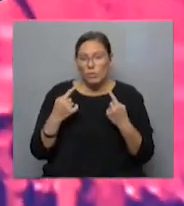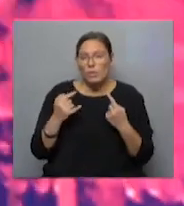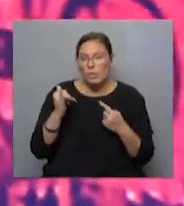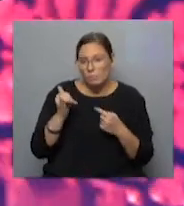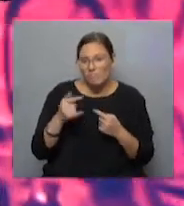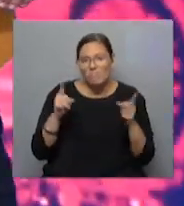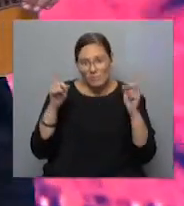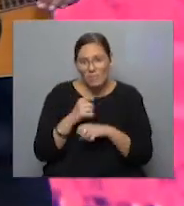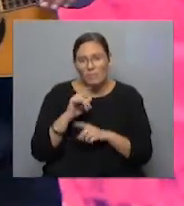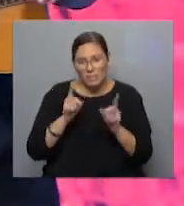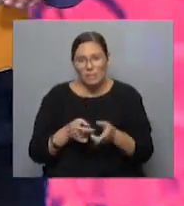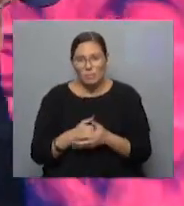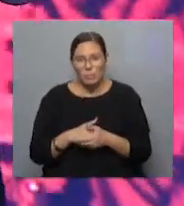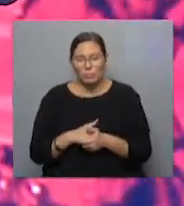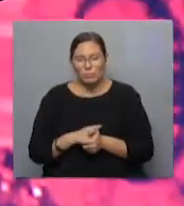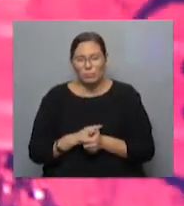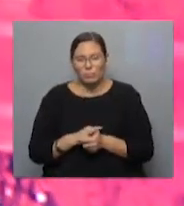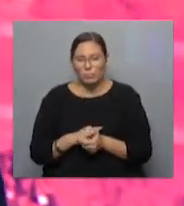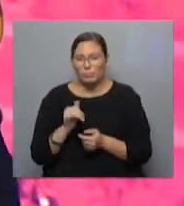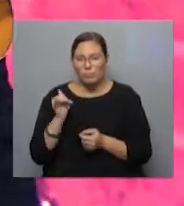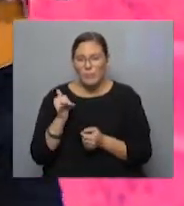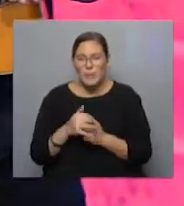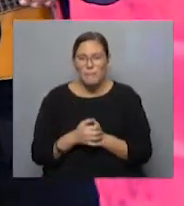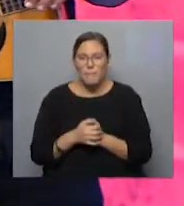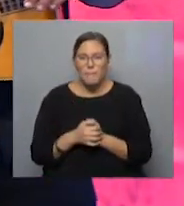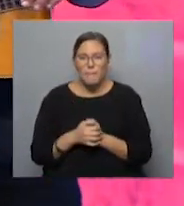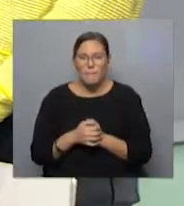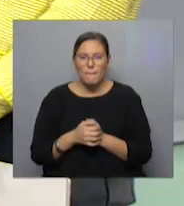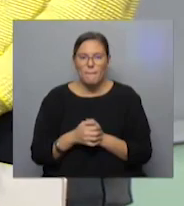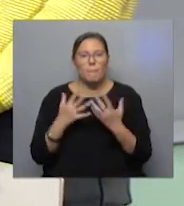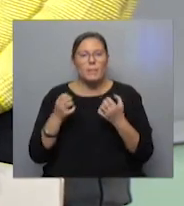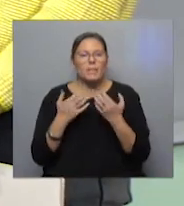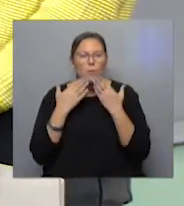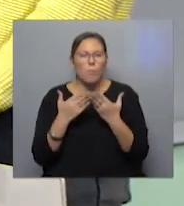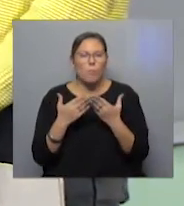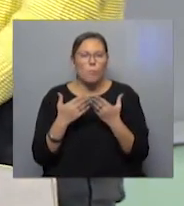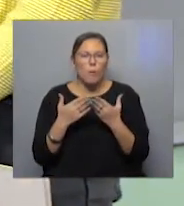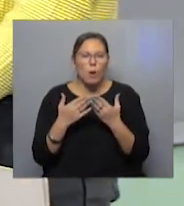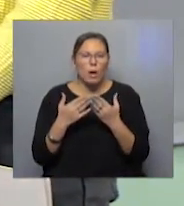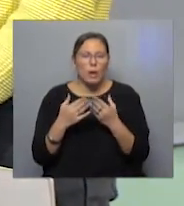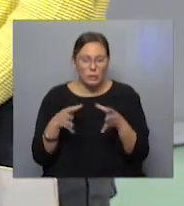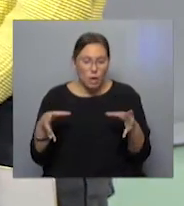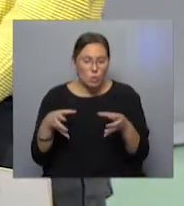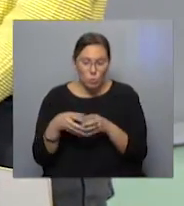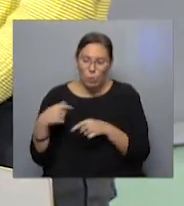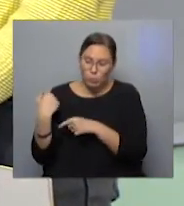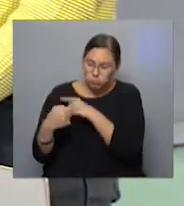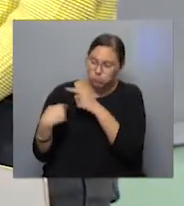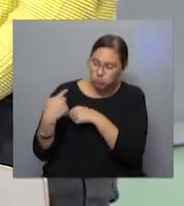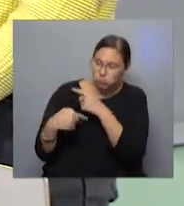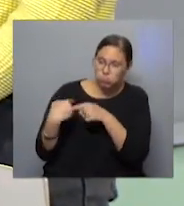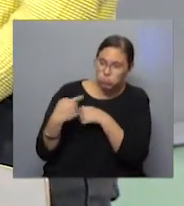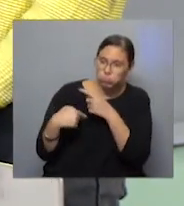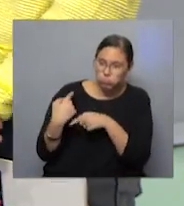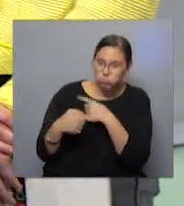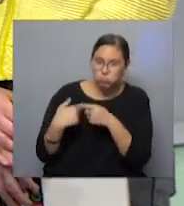son difíciles, son difíciles también. Y sí. Sí, bueno, les quería preguntar, mantener este colectivo, mantenerse